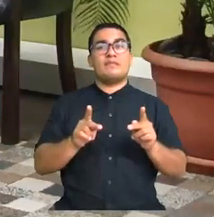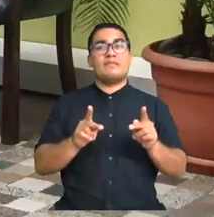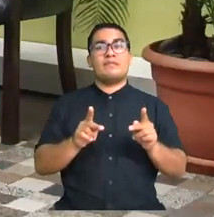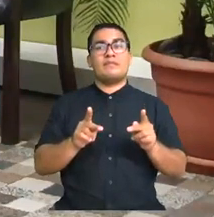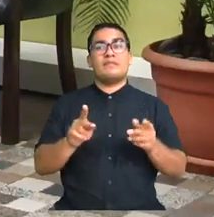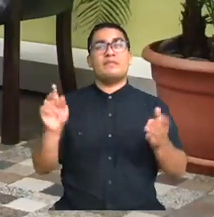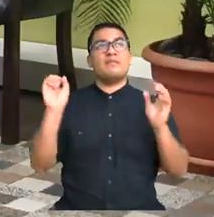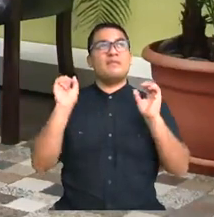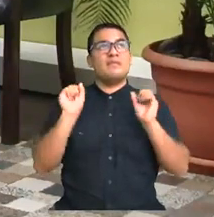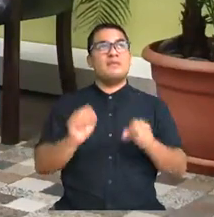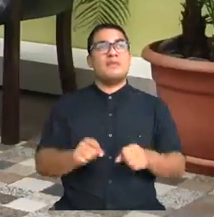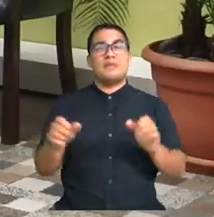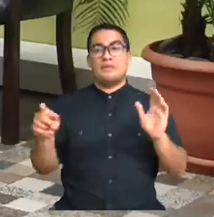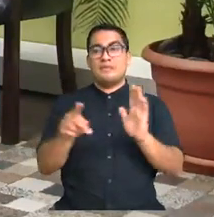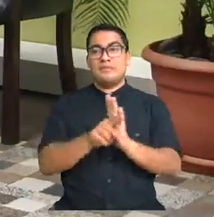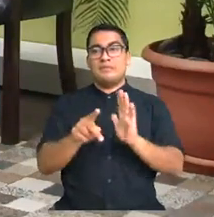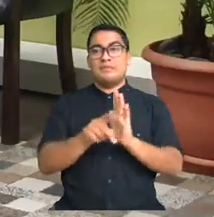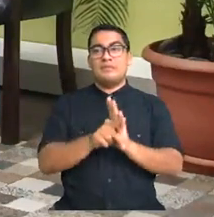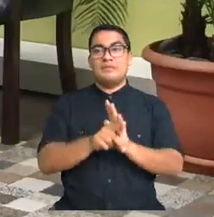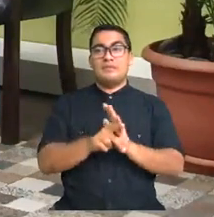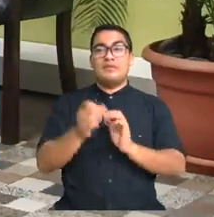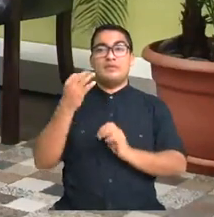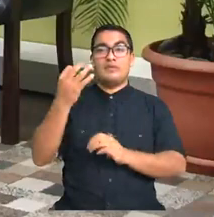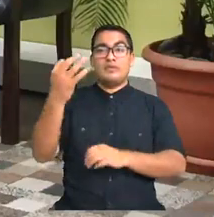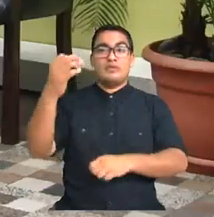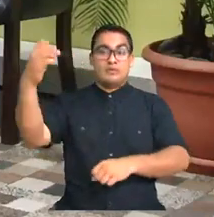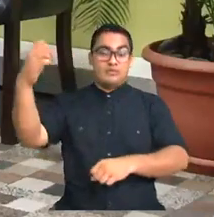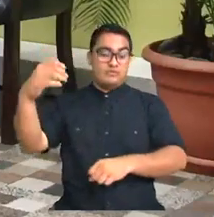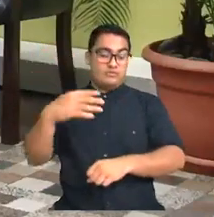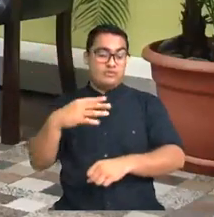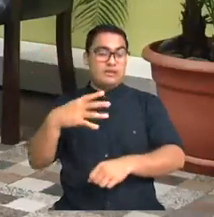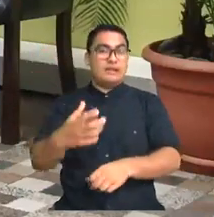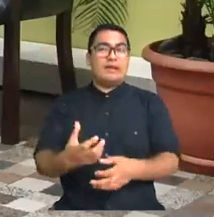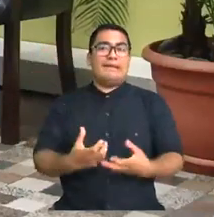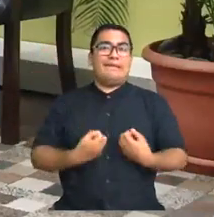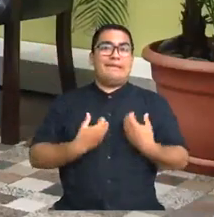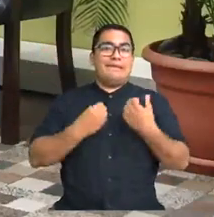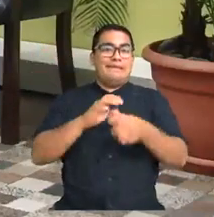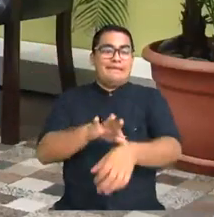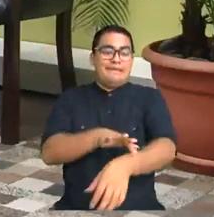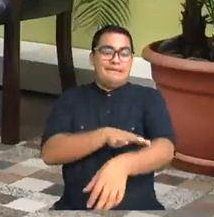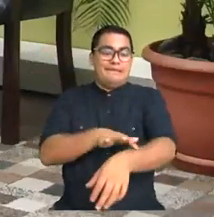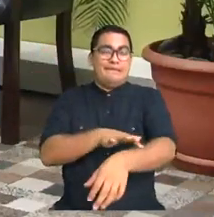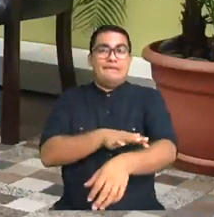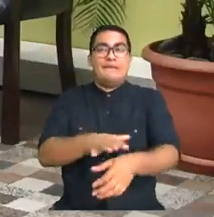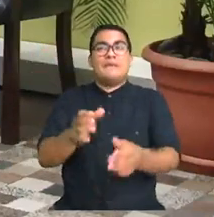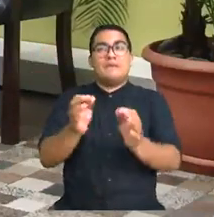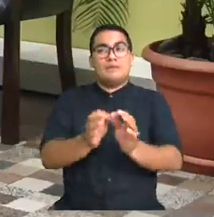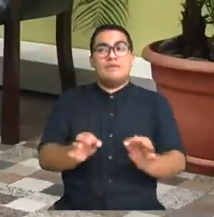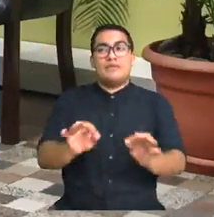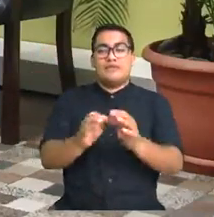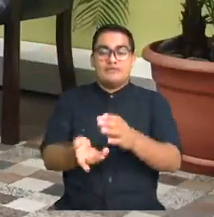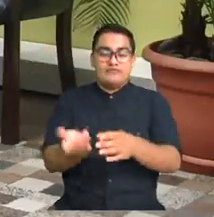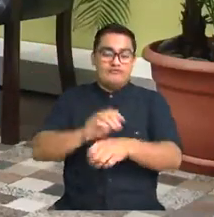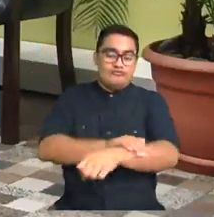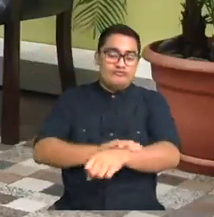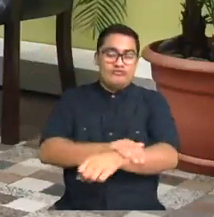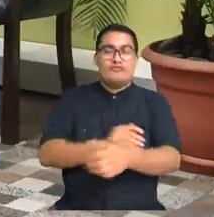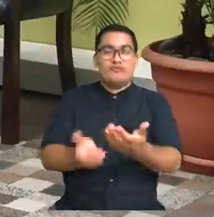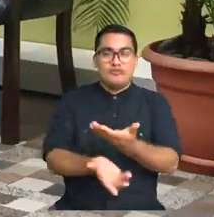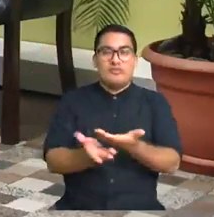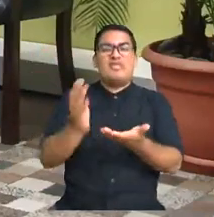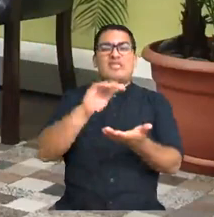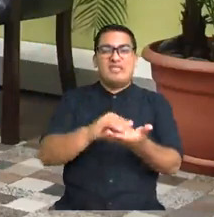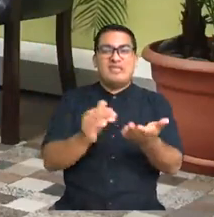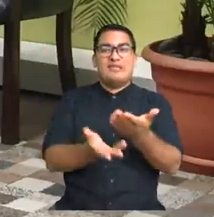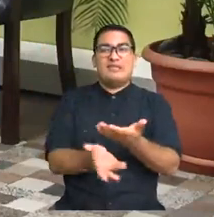tiene mayor riesgo de desarrollar cáncer de piel en un futuro y, por lo tanto, tienen que reaplicar el bloqueador más veces, tienen que estar